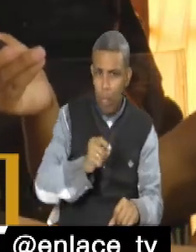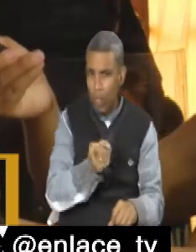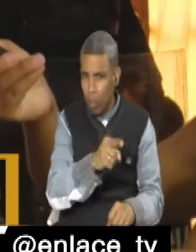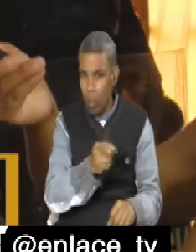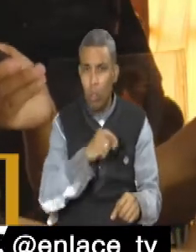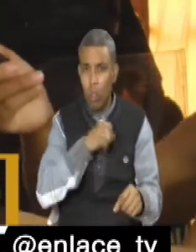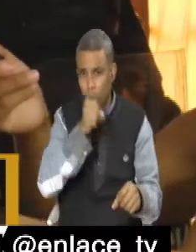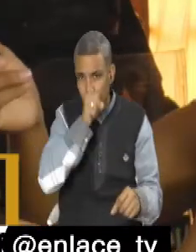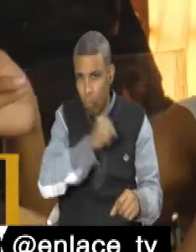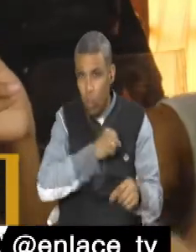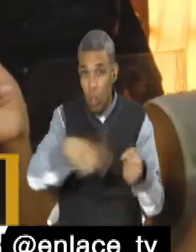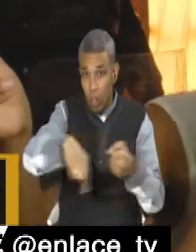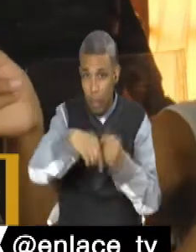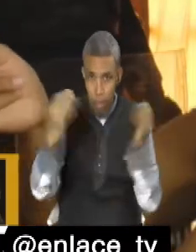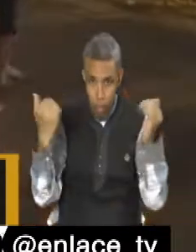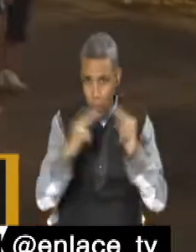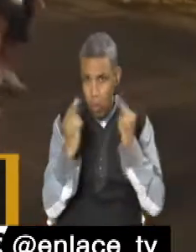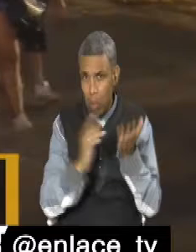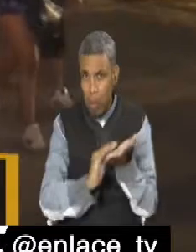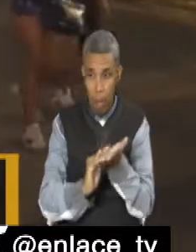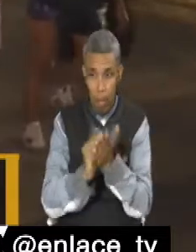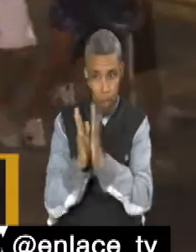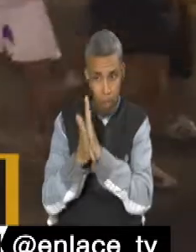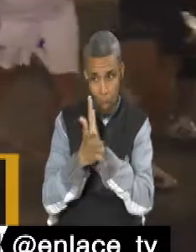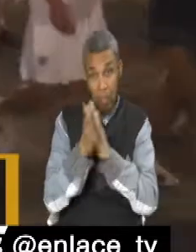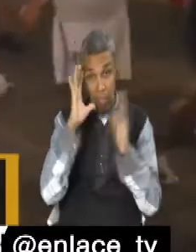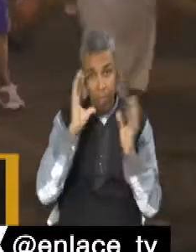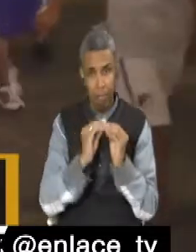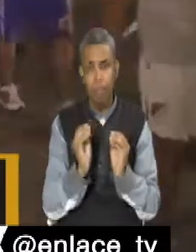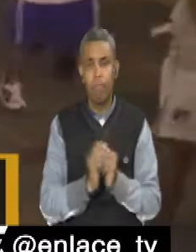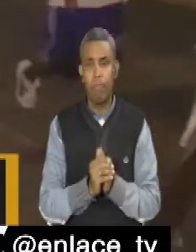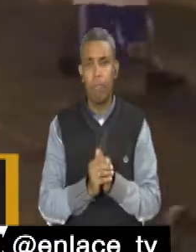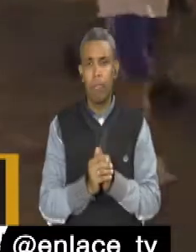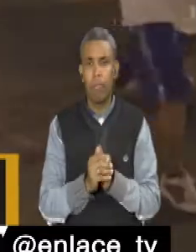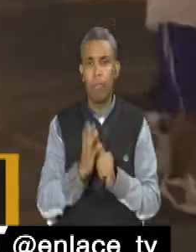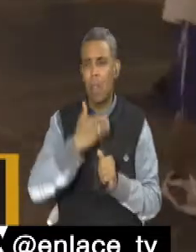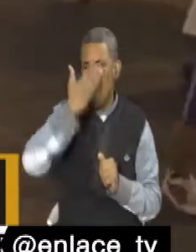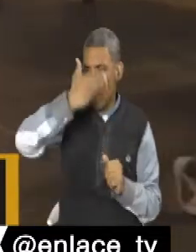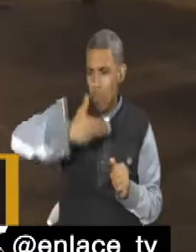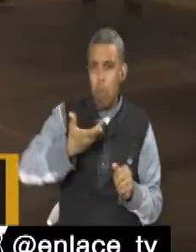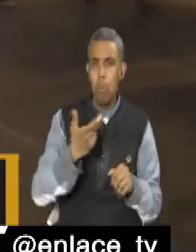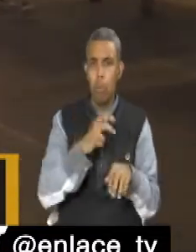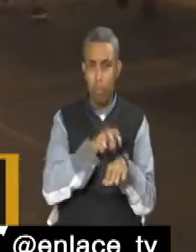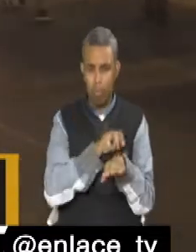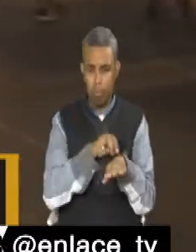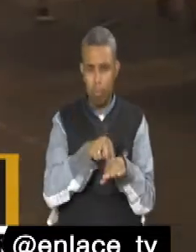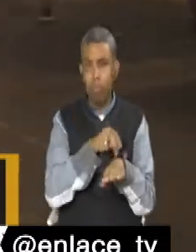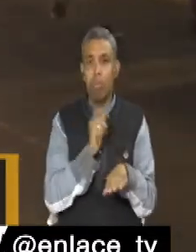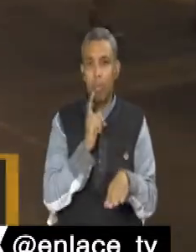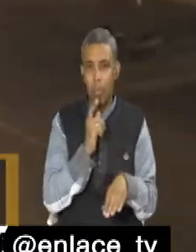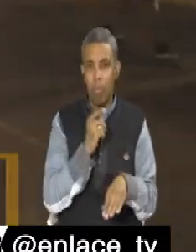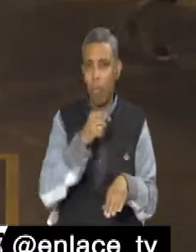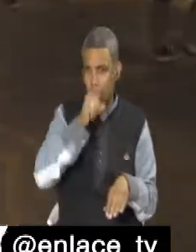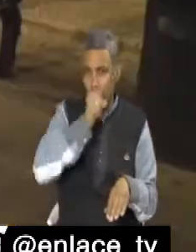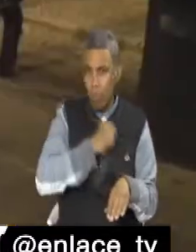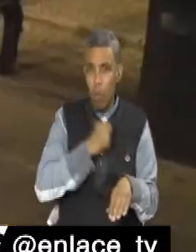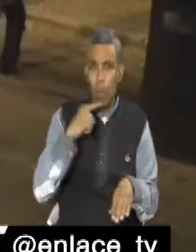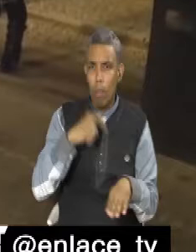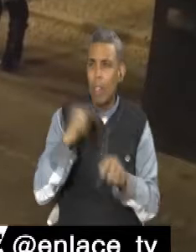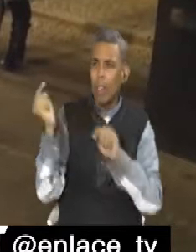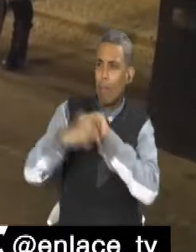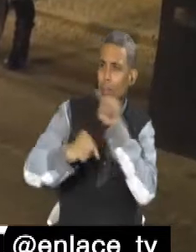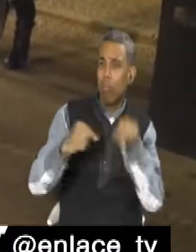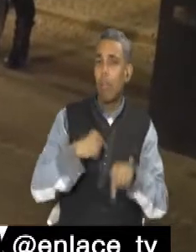ingresen a este evento deportivo. Al menos 18 buses con hinchas del Atlético Bucaramanga arribaron en las últimas horas a